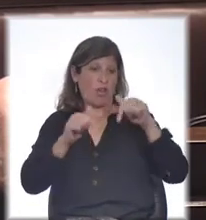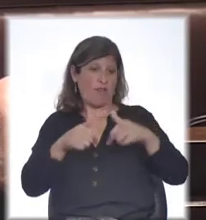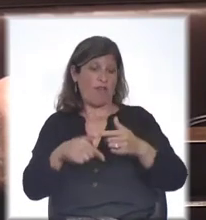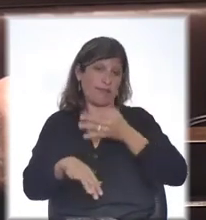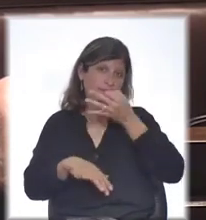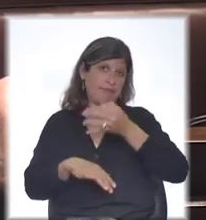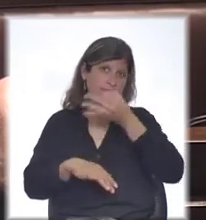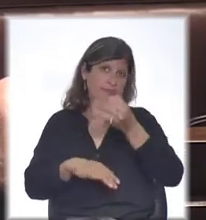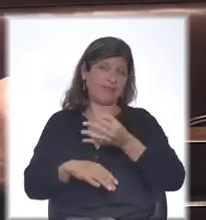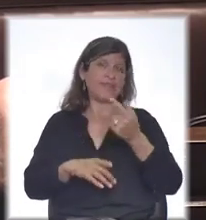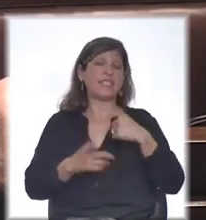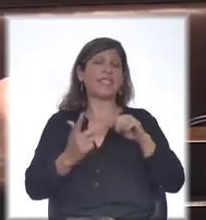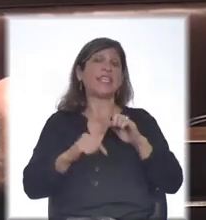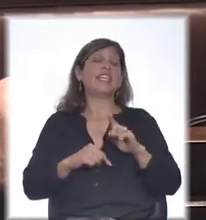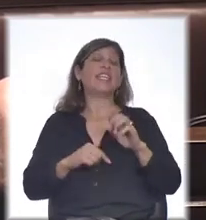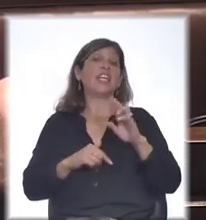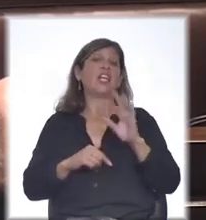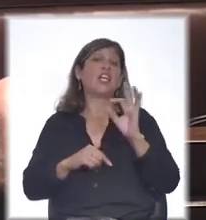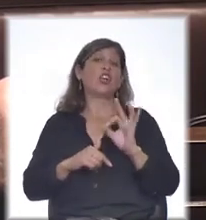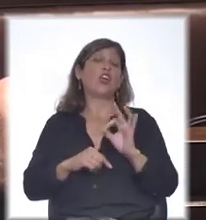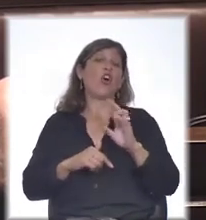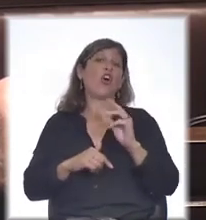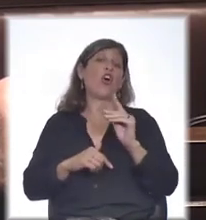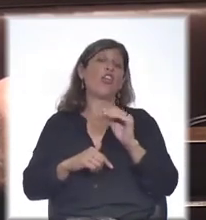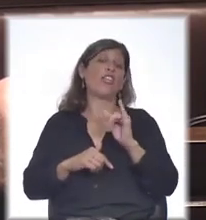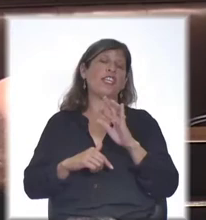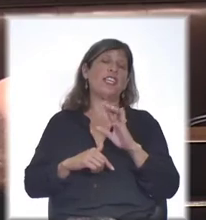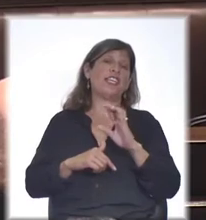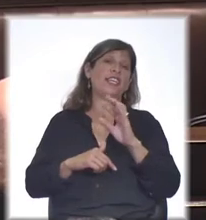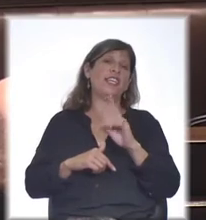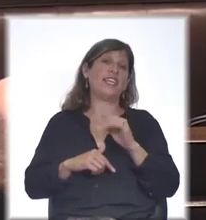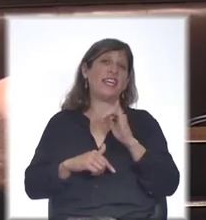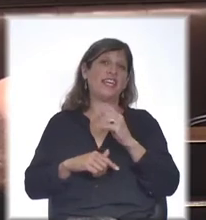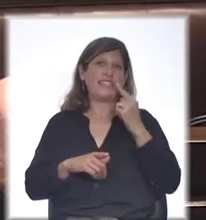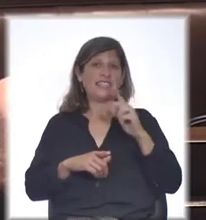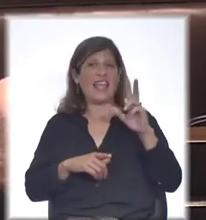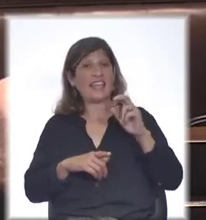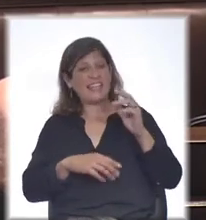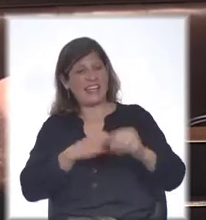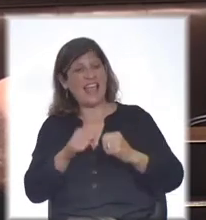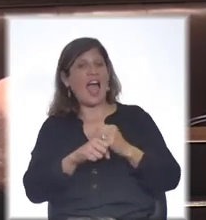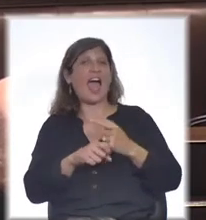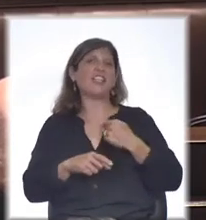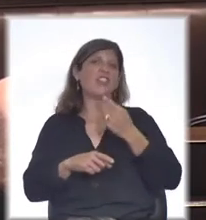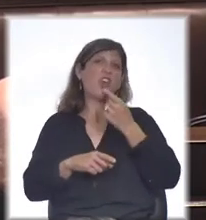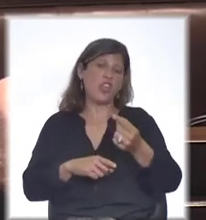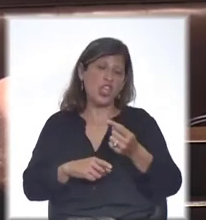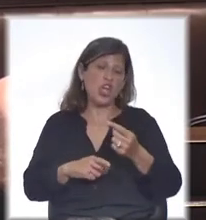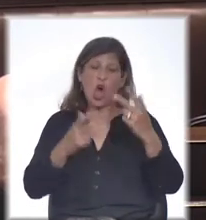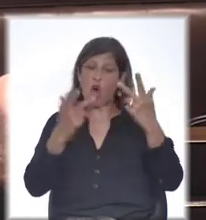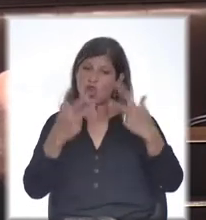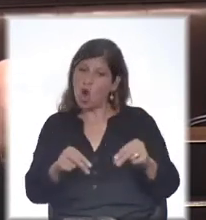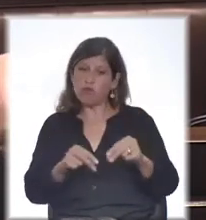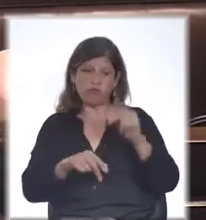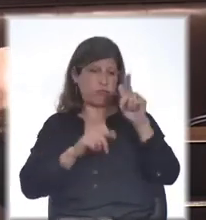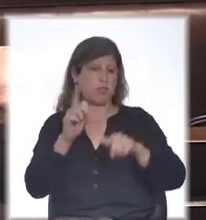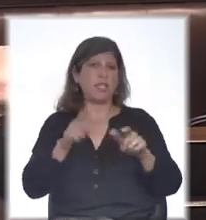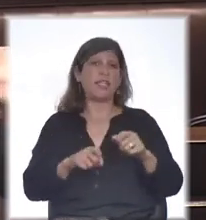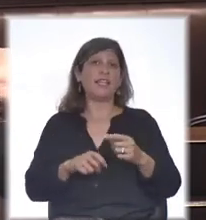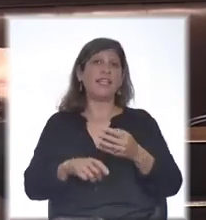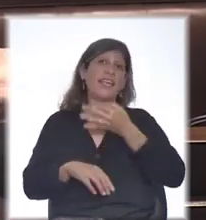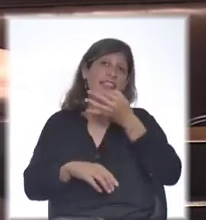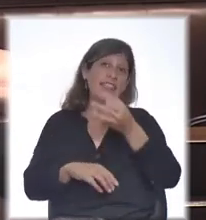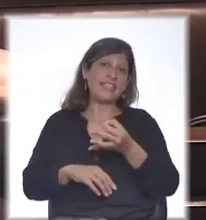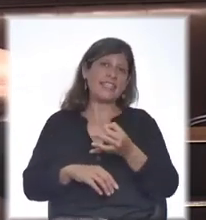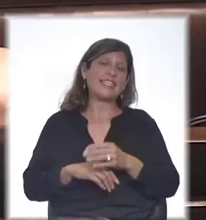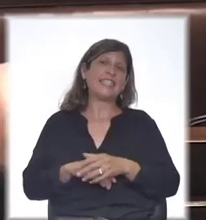y Universindo Rodríguez. En su artículo hace 30 años, El pueblo impidió el fraude y dijo no, en que señalaban que